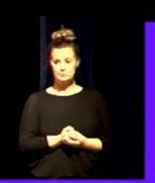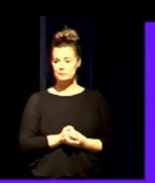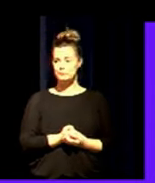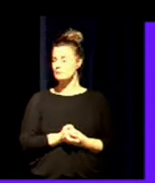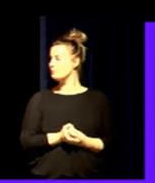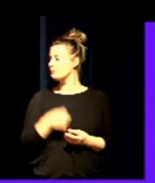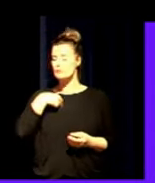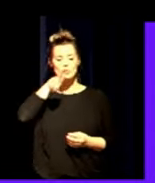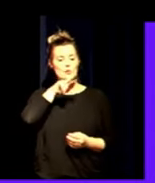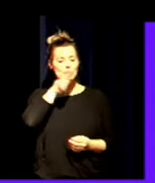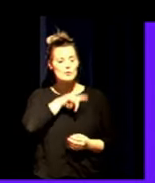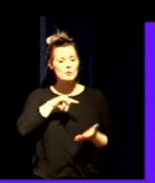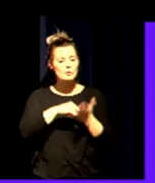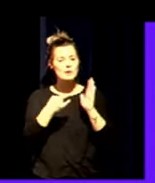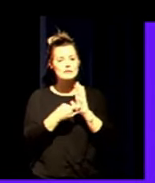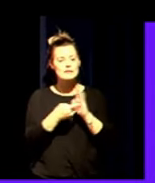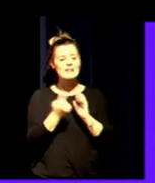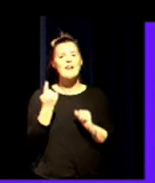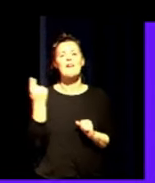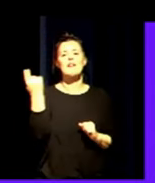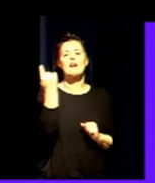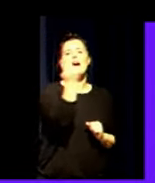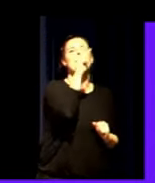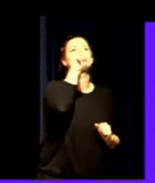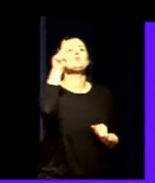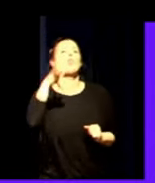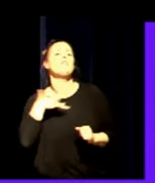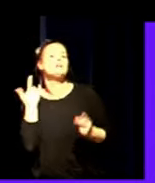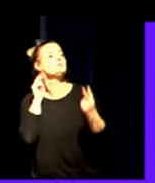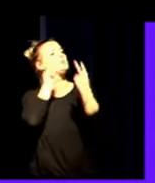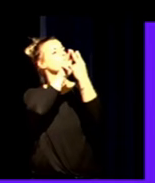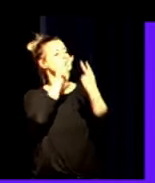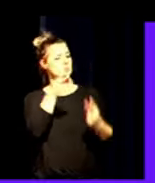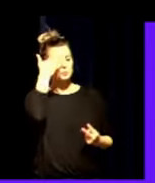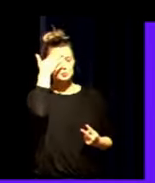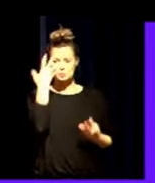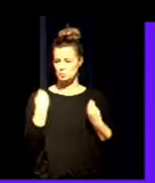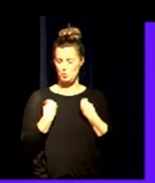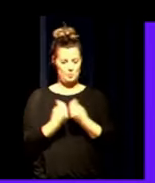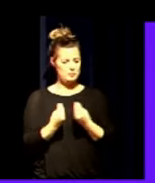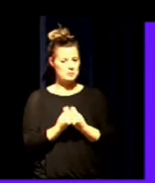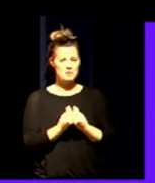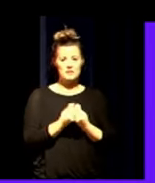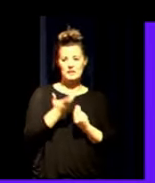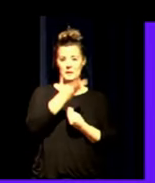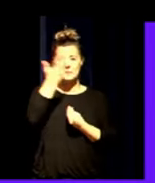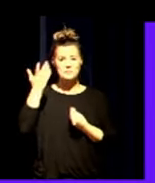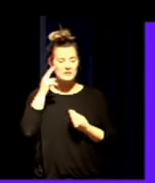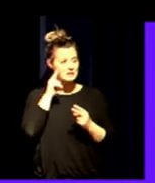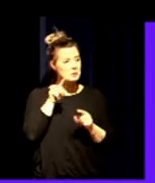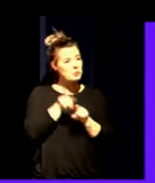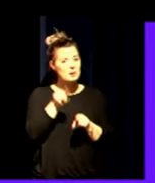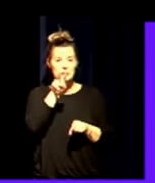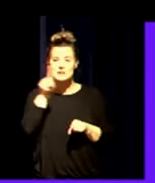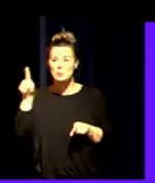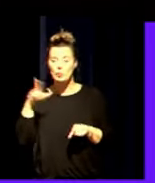la técnica del 21, es decir, cada 21 días nos vemos. El tutor de convivencia se ve con los equipos de ayuda que han estado 21 días